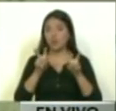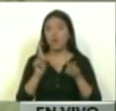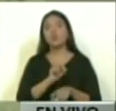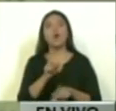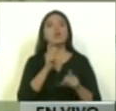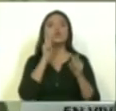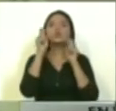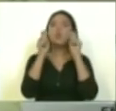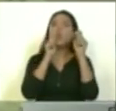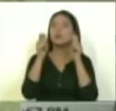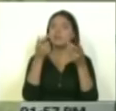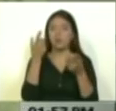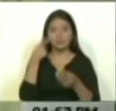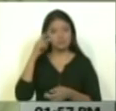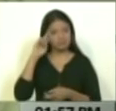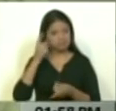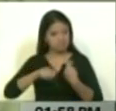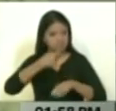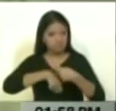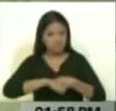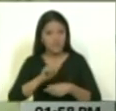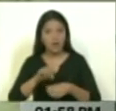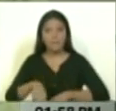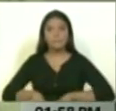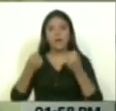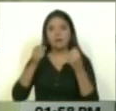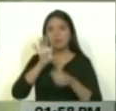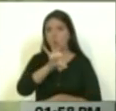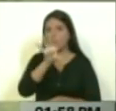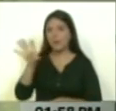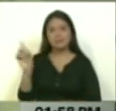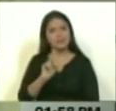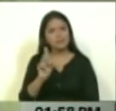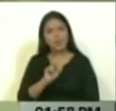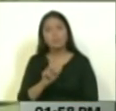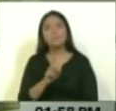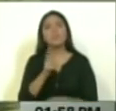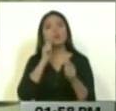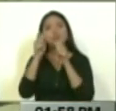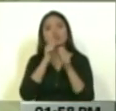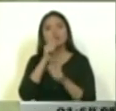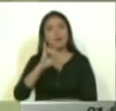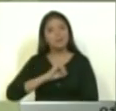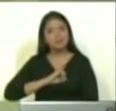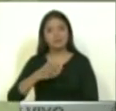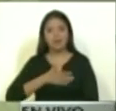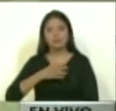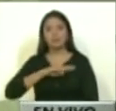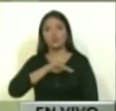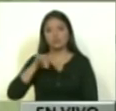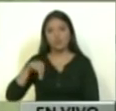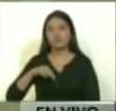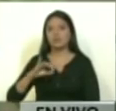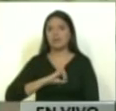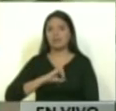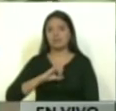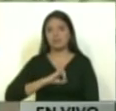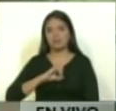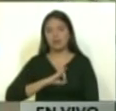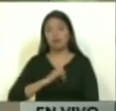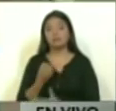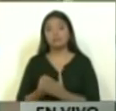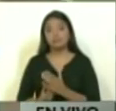ese mercachifle o destructor de los países, no. Es un turismo basado en la identidad nuestra. Han